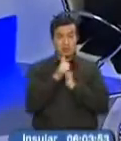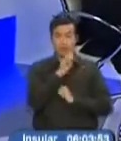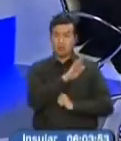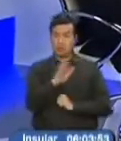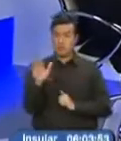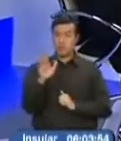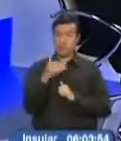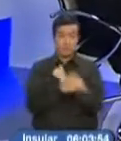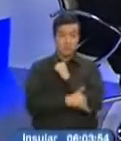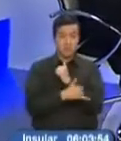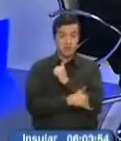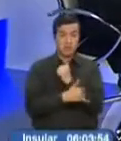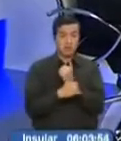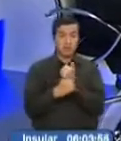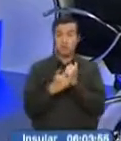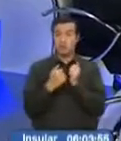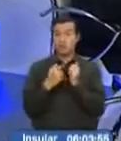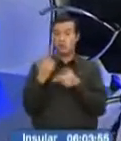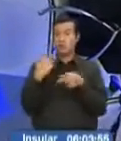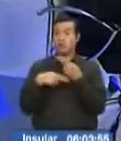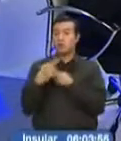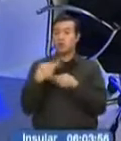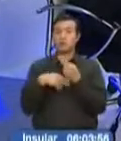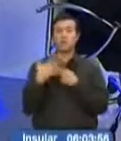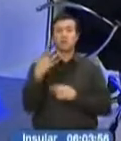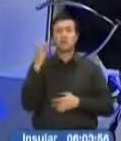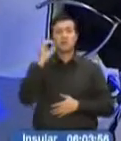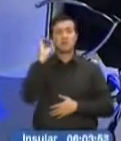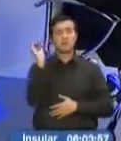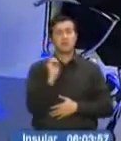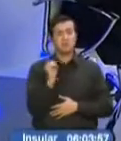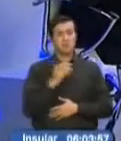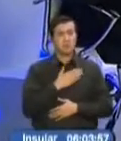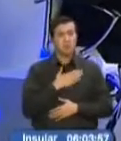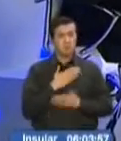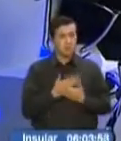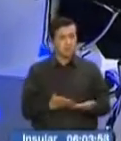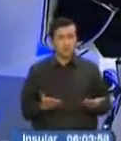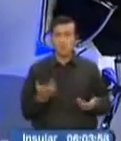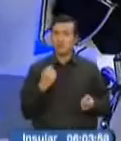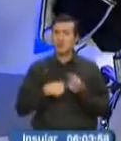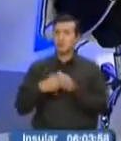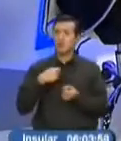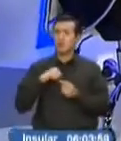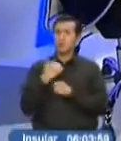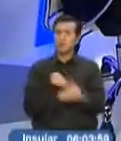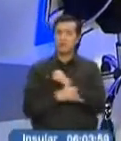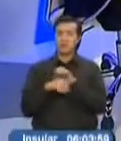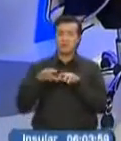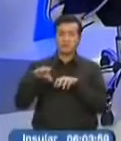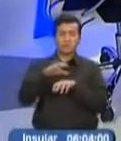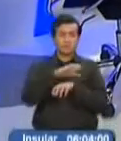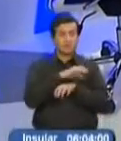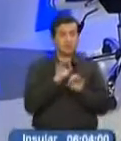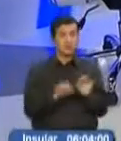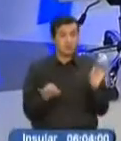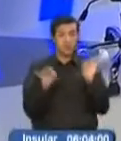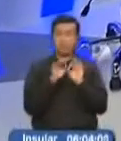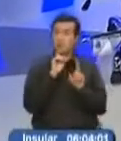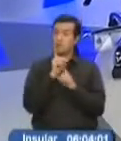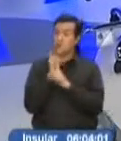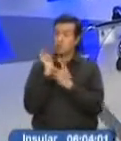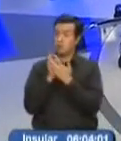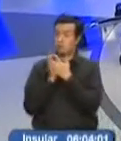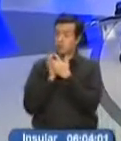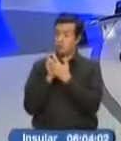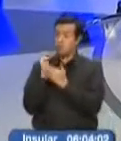los vecinos? Solo comercializamos un 15% de nuestras compras y ventas. Y te paro por ahí eso, para aclarar algo. Por eso es importantísima la construcción